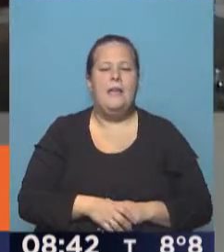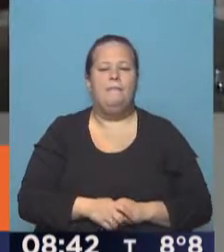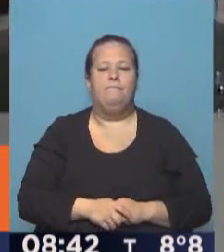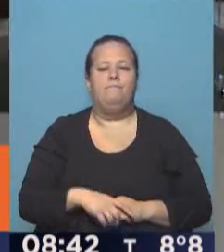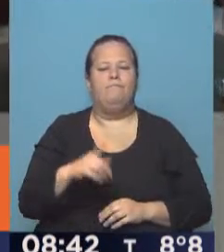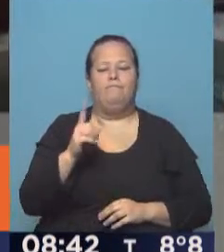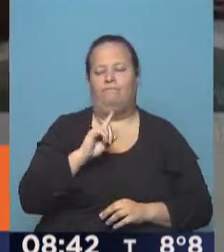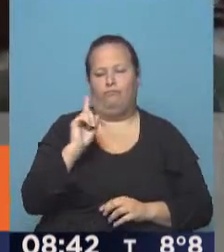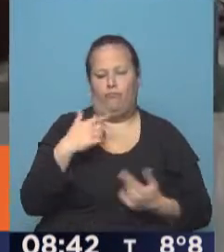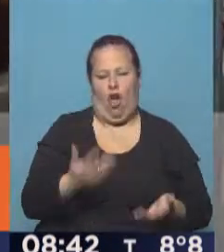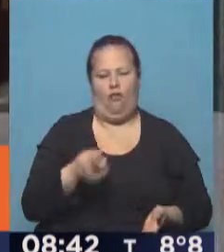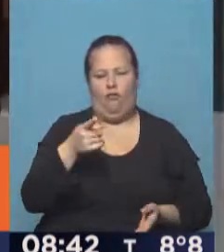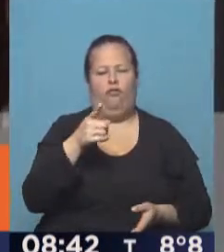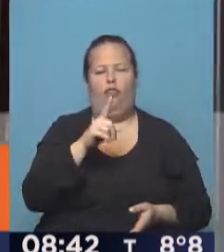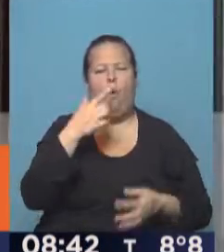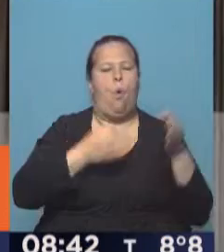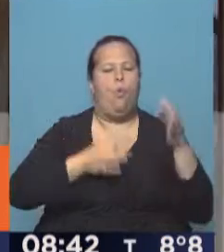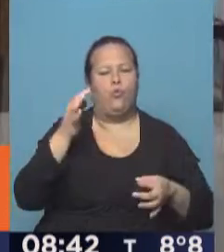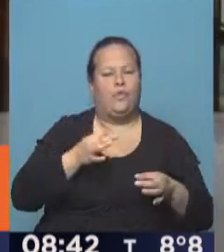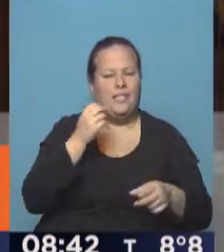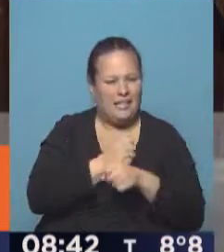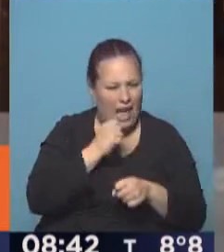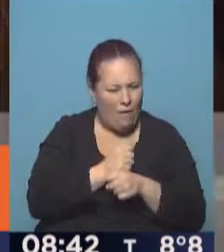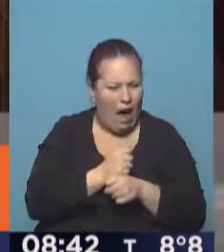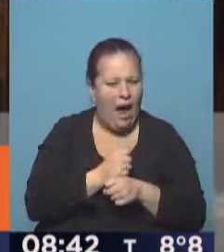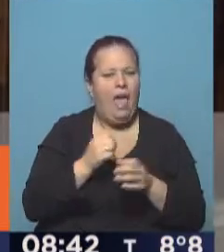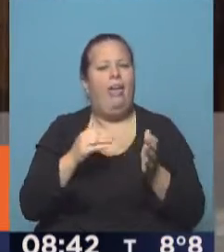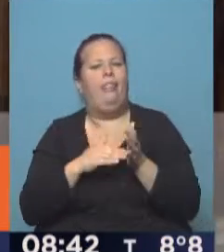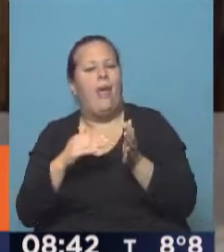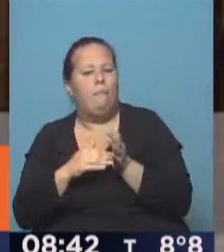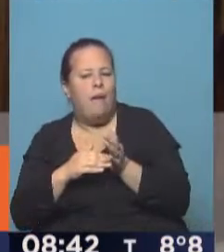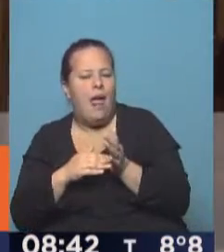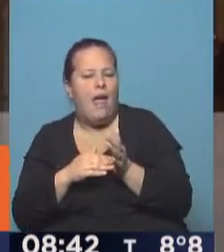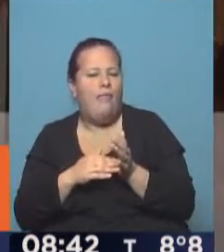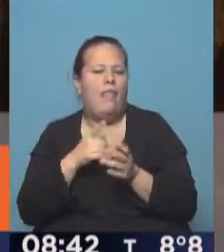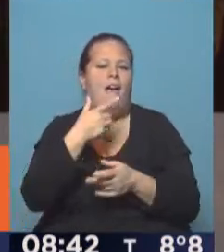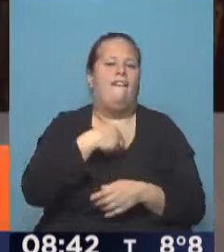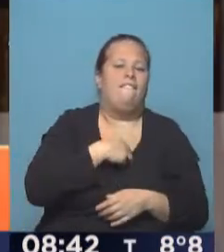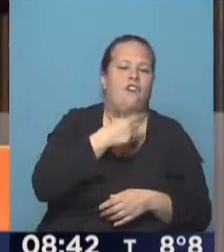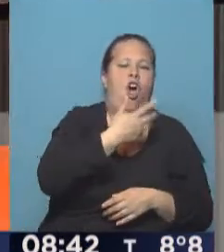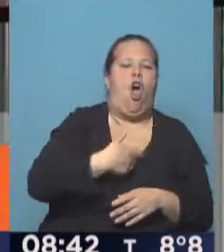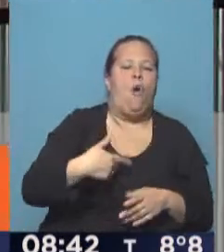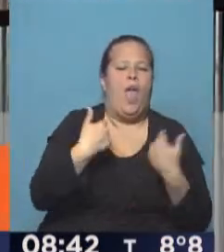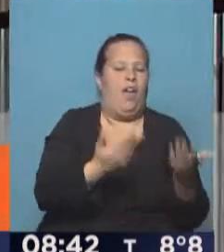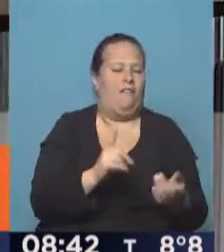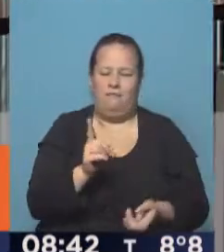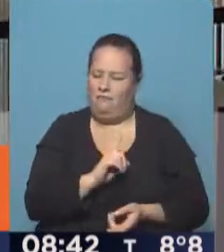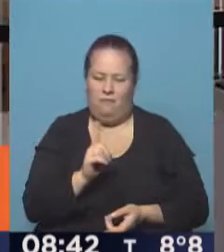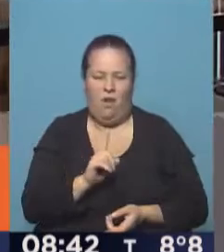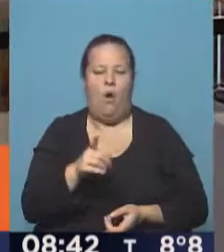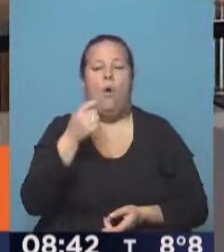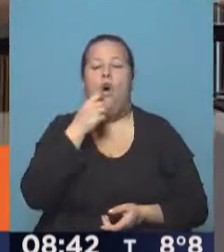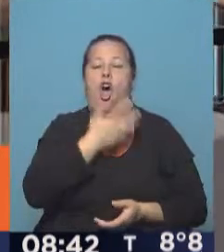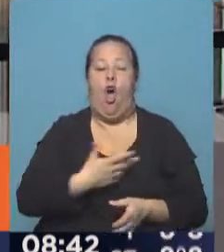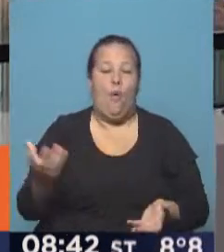No es concebible que la justicia actúe según la orientación del gobierno que sea, ¿no? Cuando llega